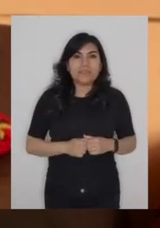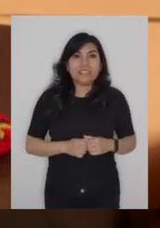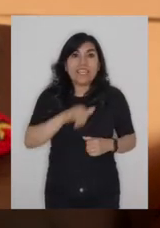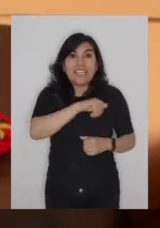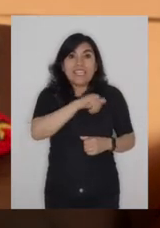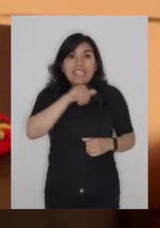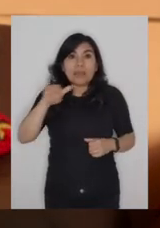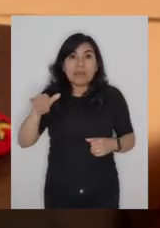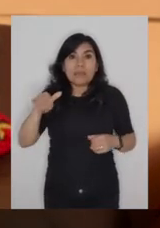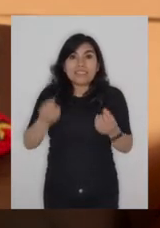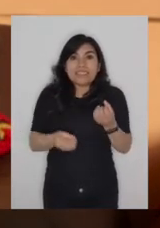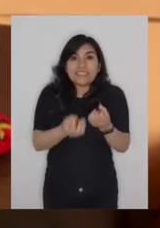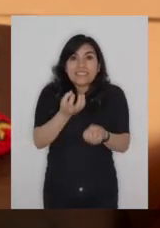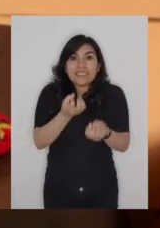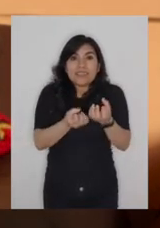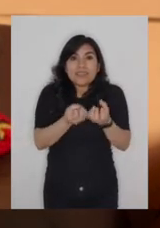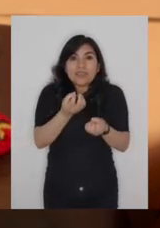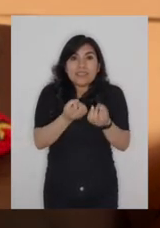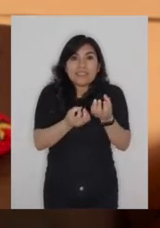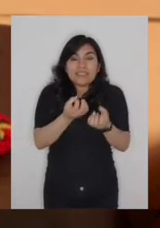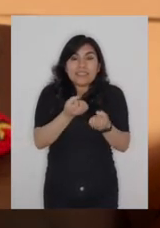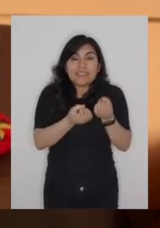Y después se cocina, se pasa en el fuego.